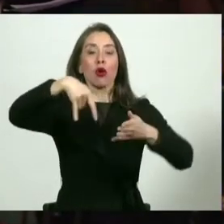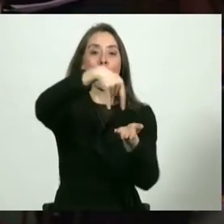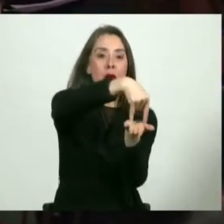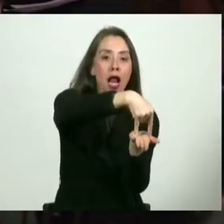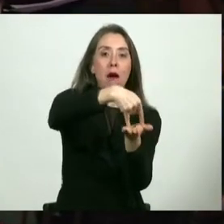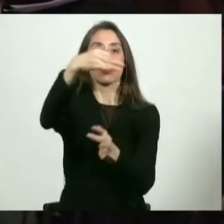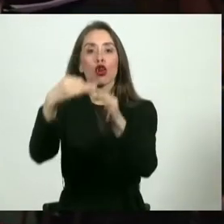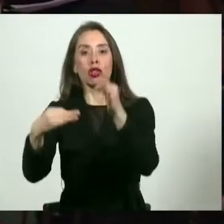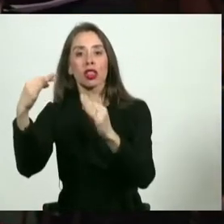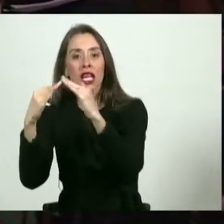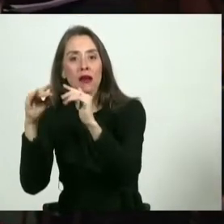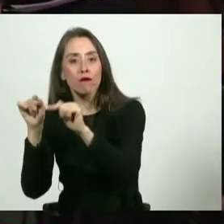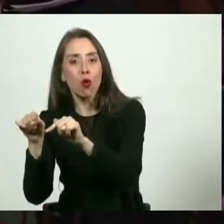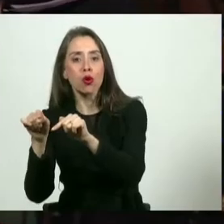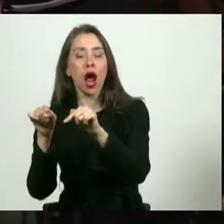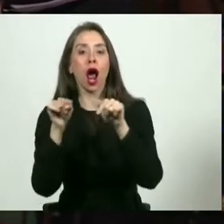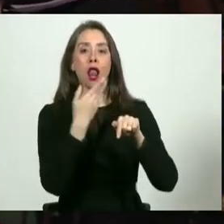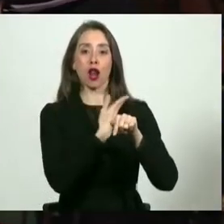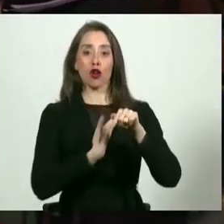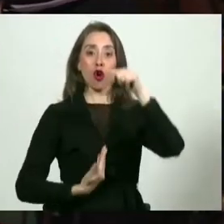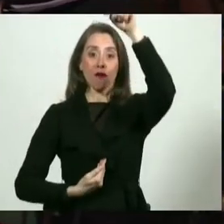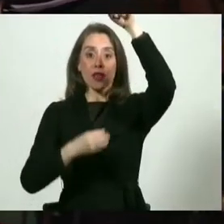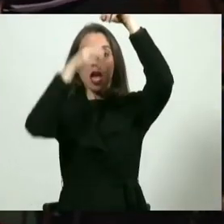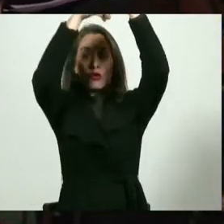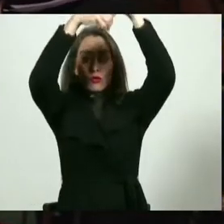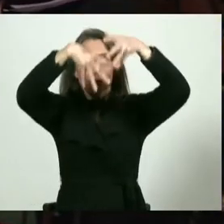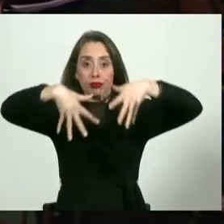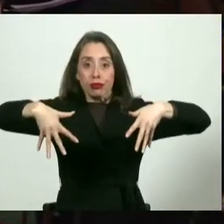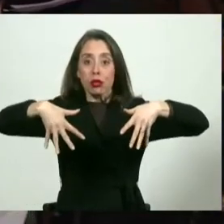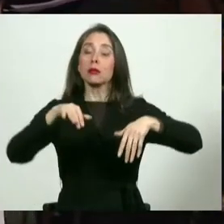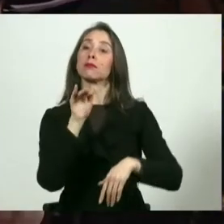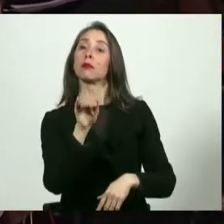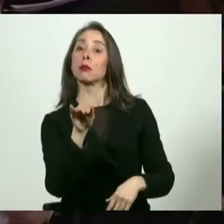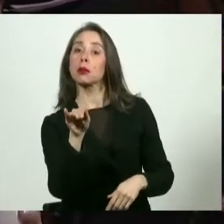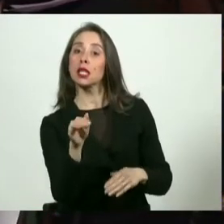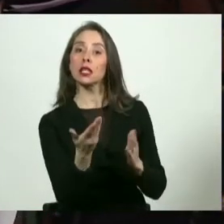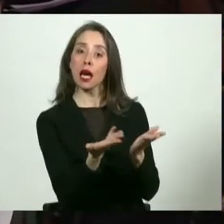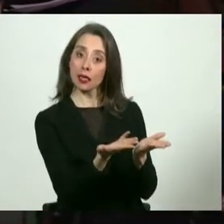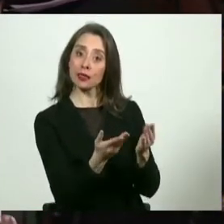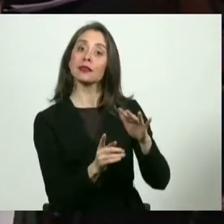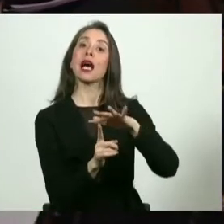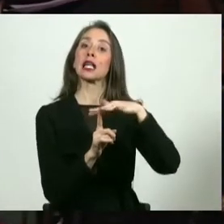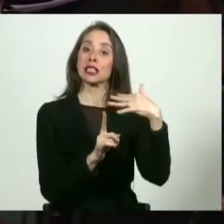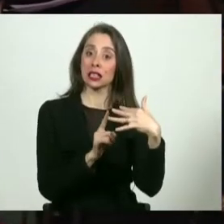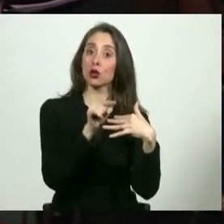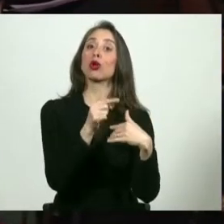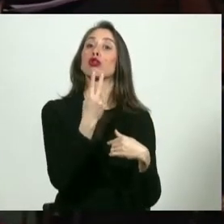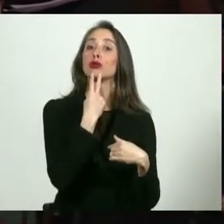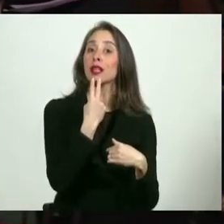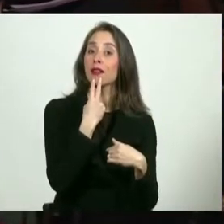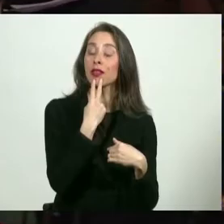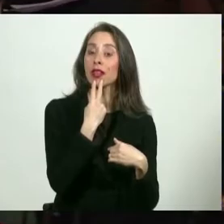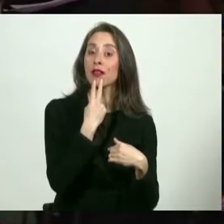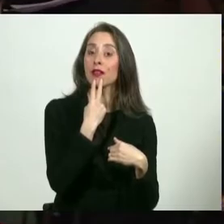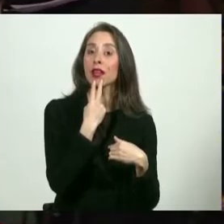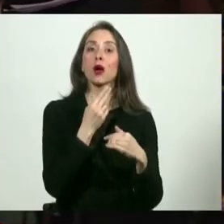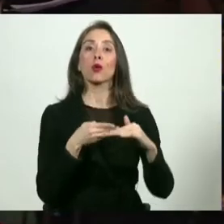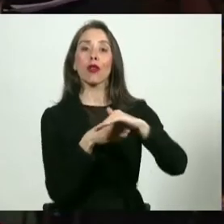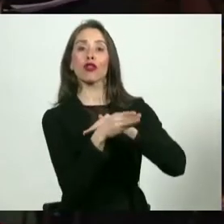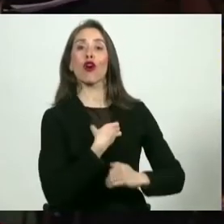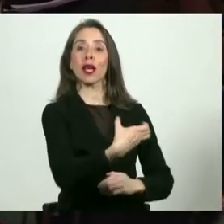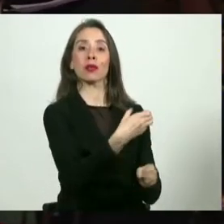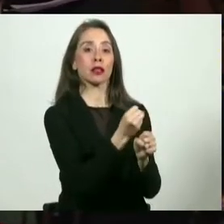tribunales, desde el gobierno, en el sentido de decir, mira, esto es una situación que se vive no solamente cuando se llega al mundo del